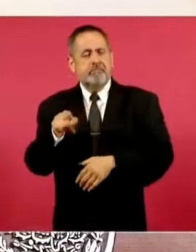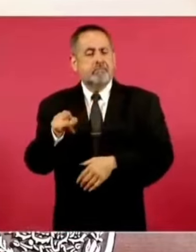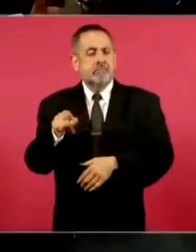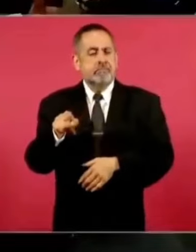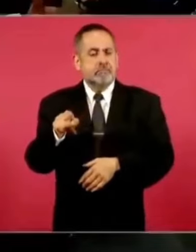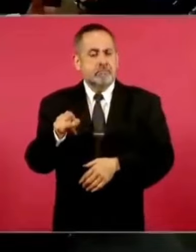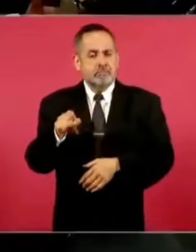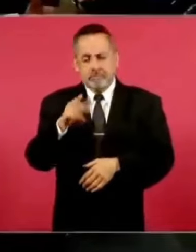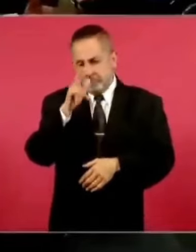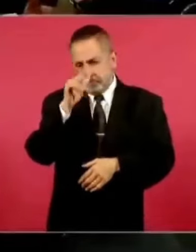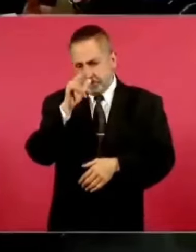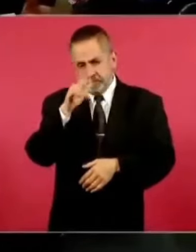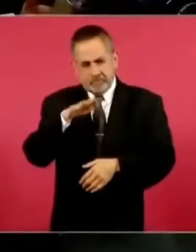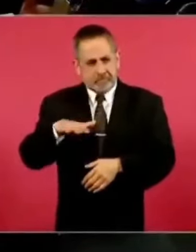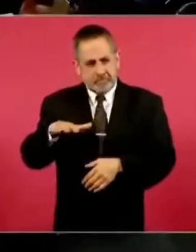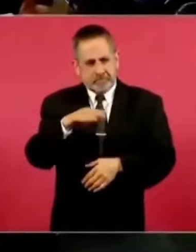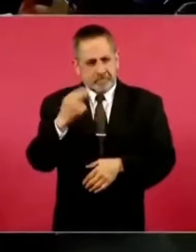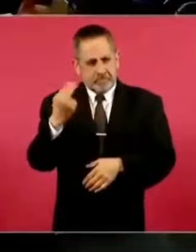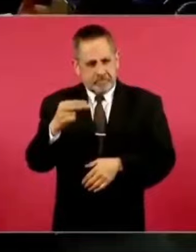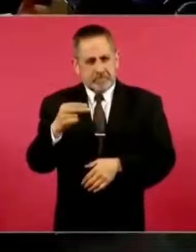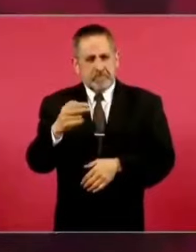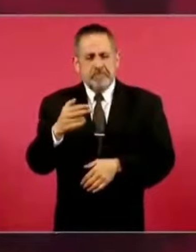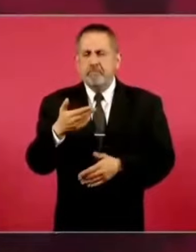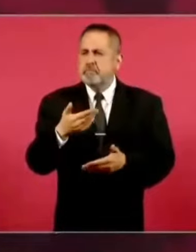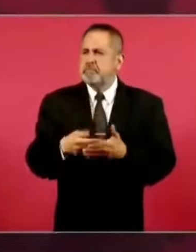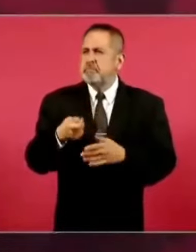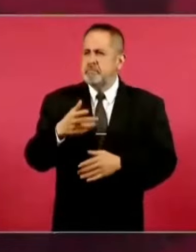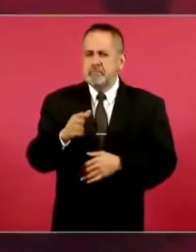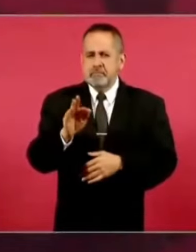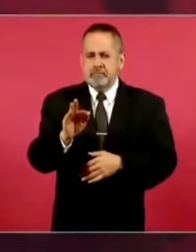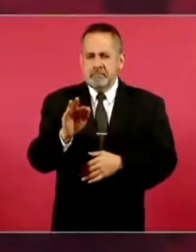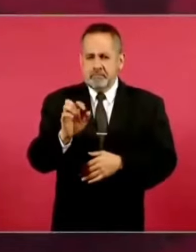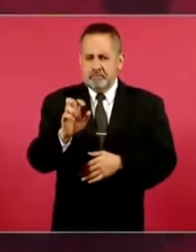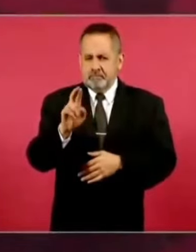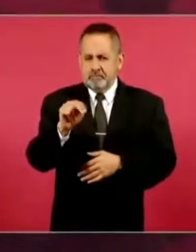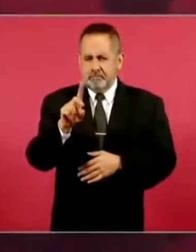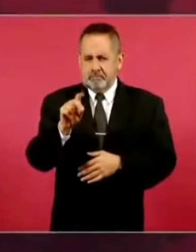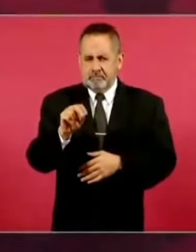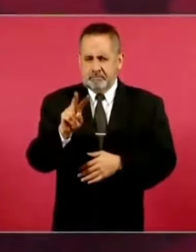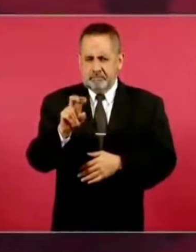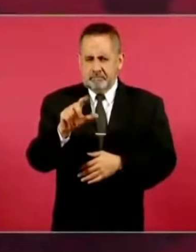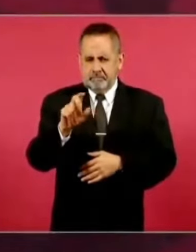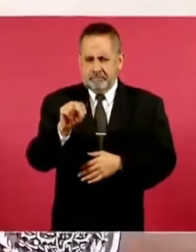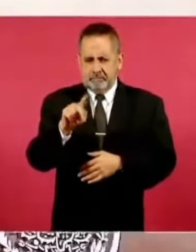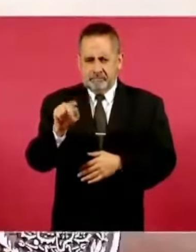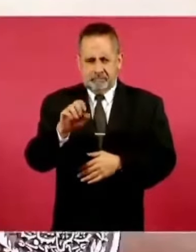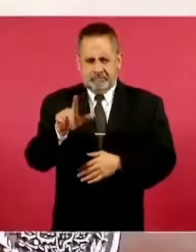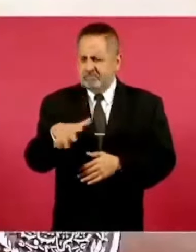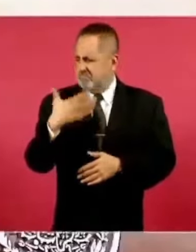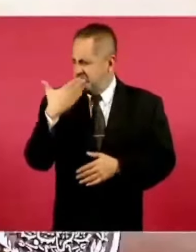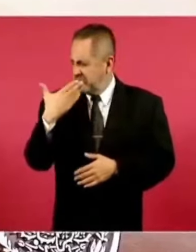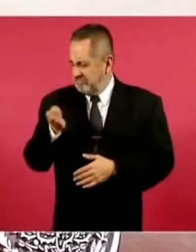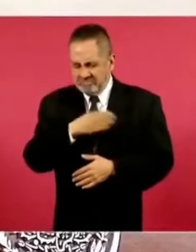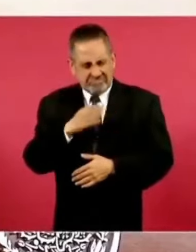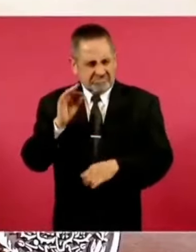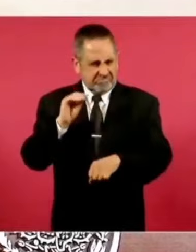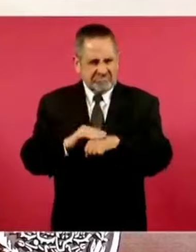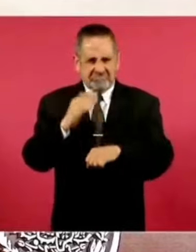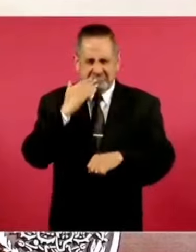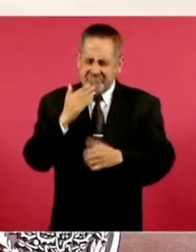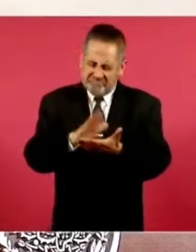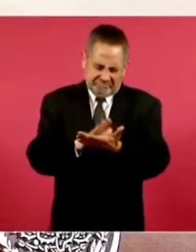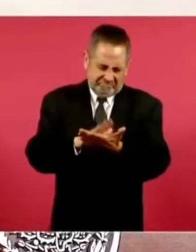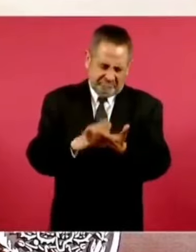de Hermosillo, para Fernando Valenzuela. Qué bien, lo